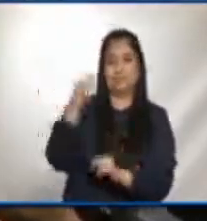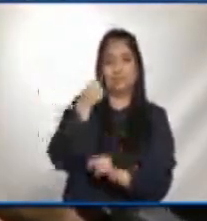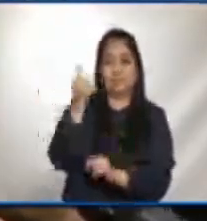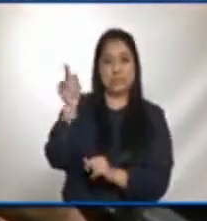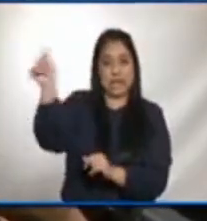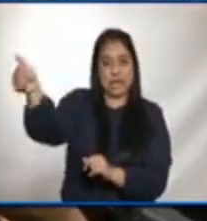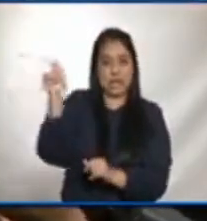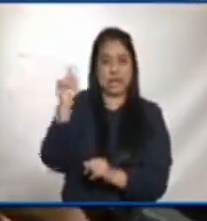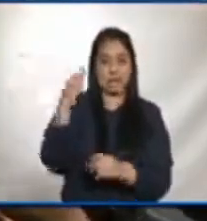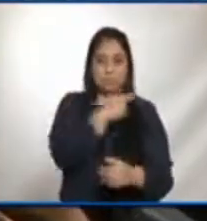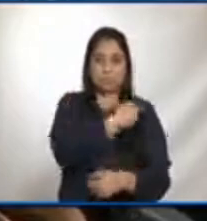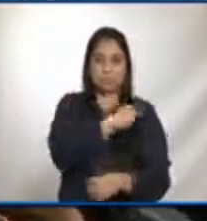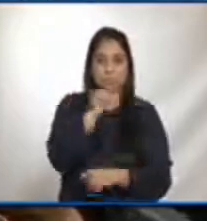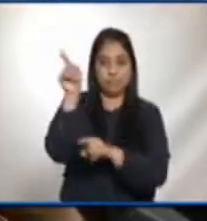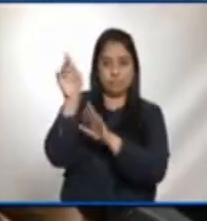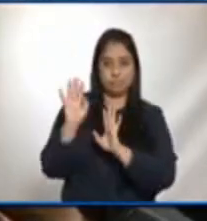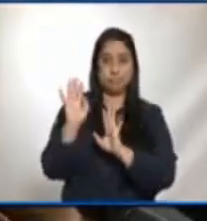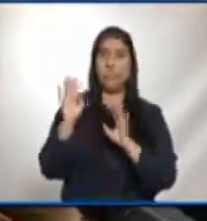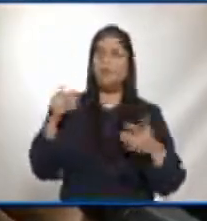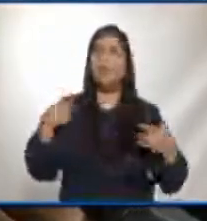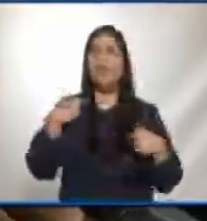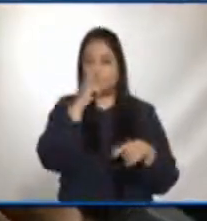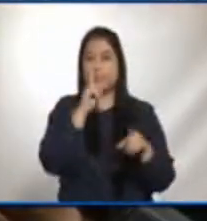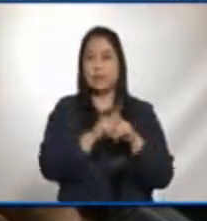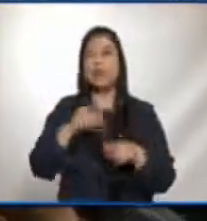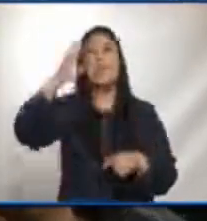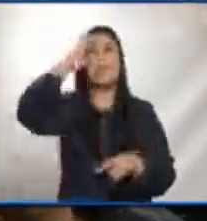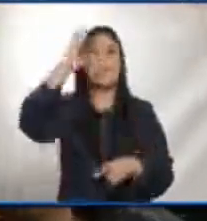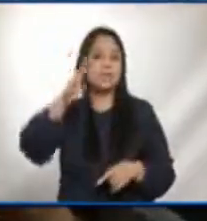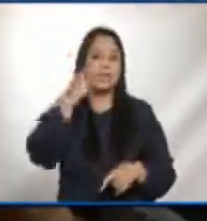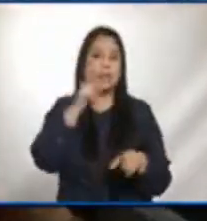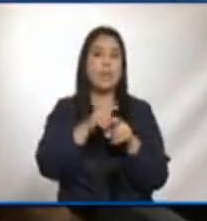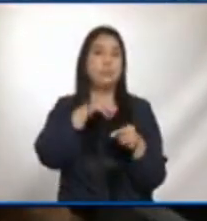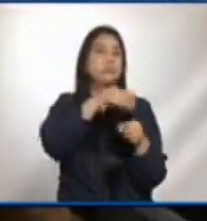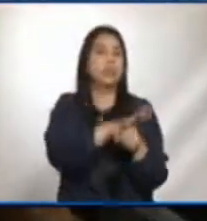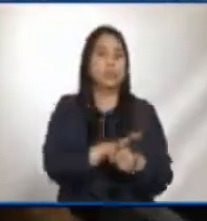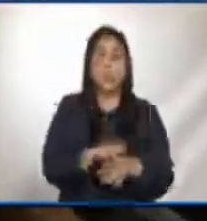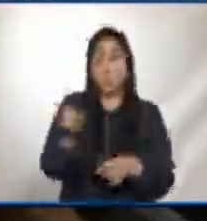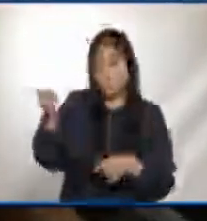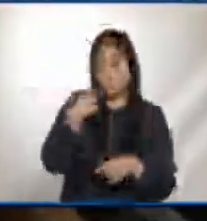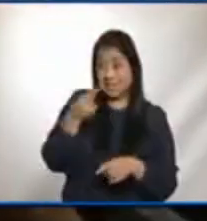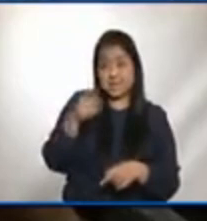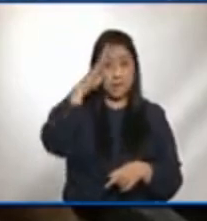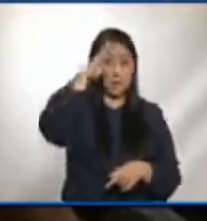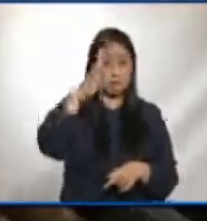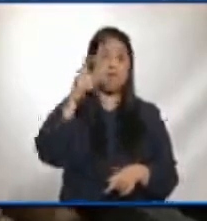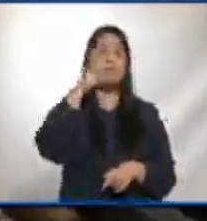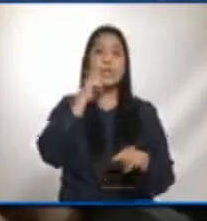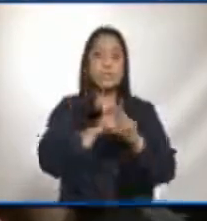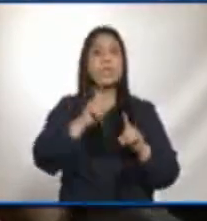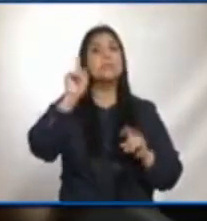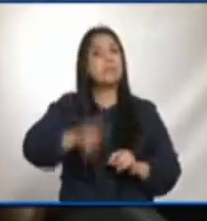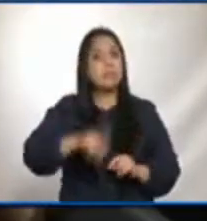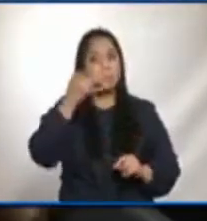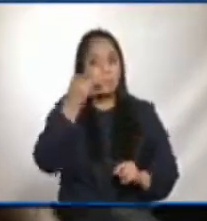ellos a quien les compete. No va a ser la propia policía, y el que usted diga que fue la propia policía es una teoría que hay que comprobar. No, yo